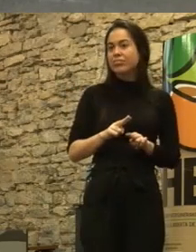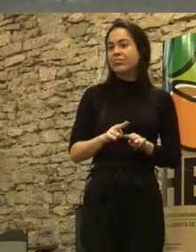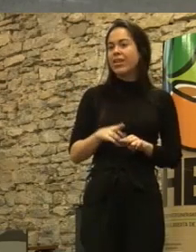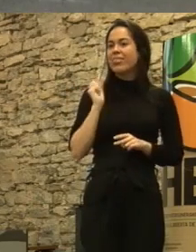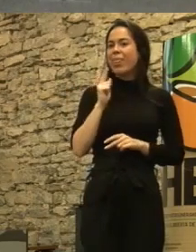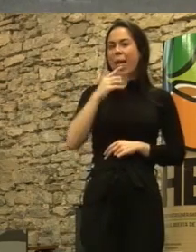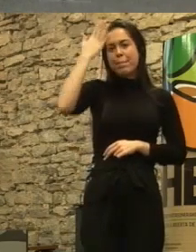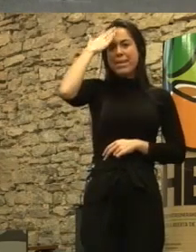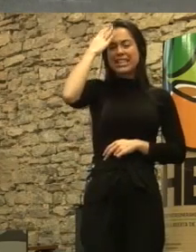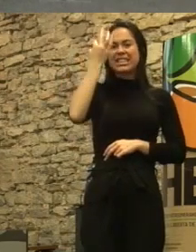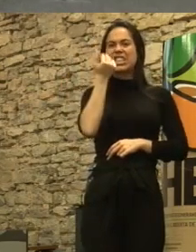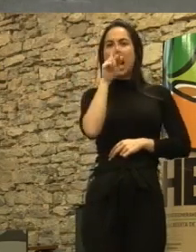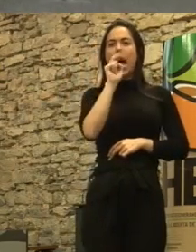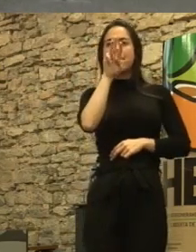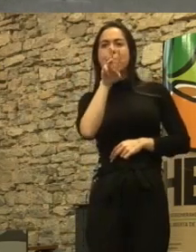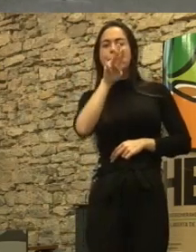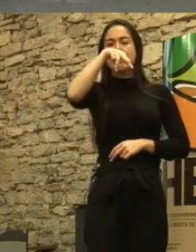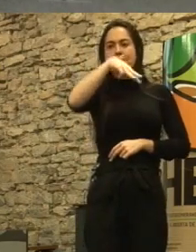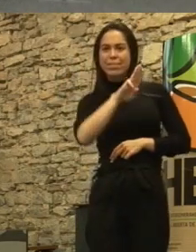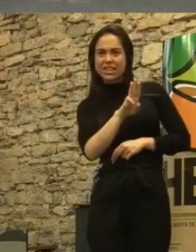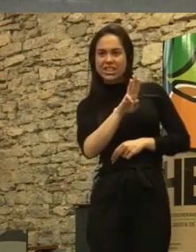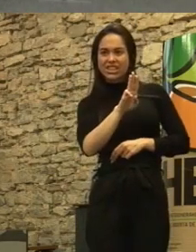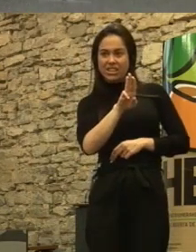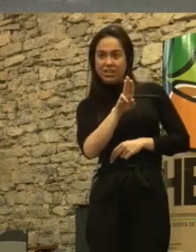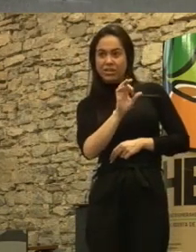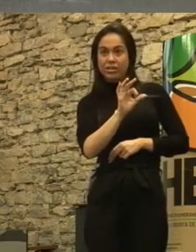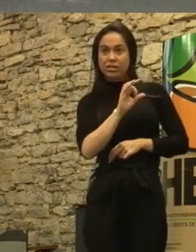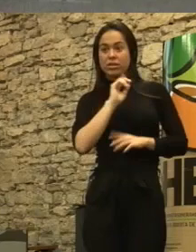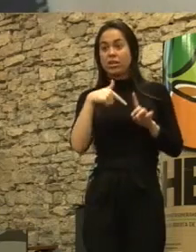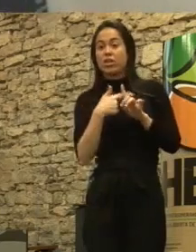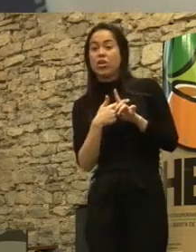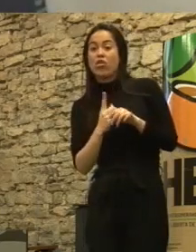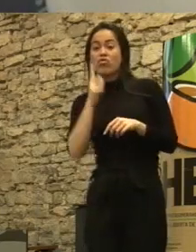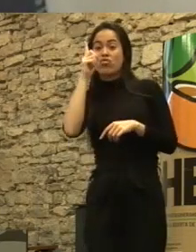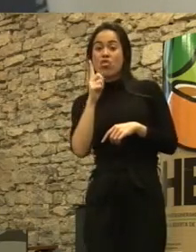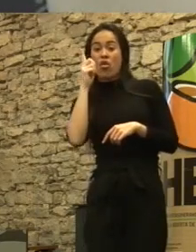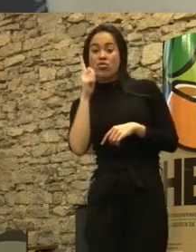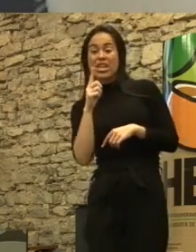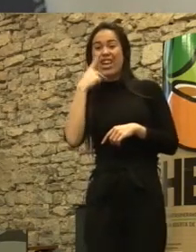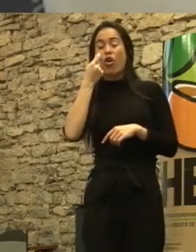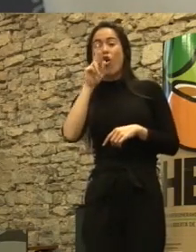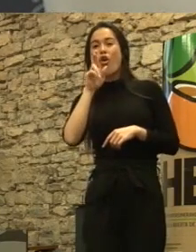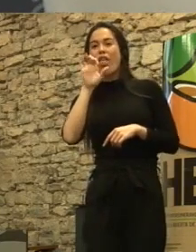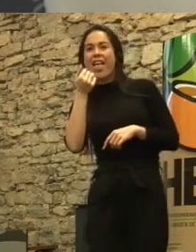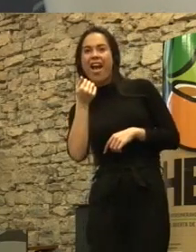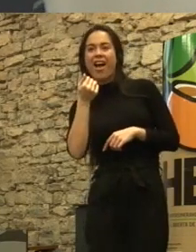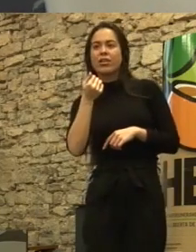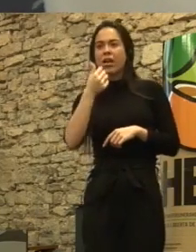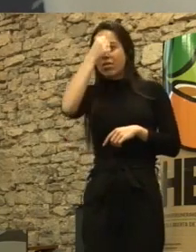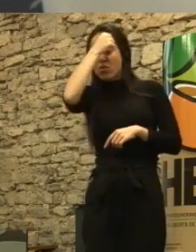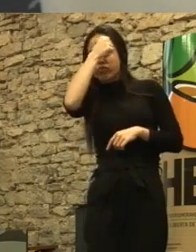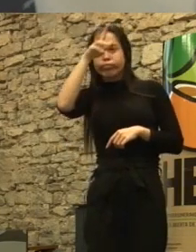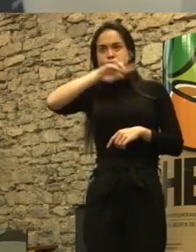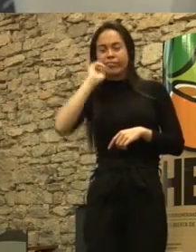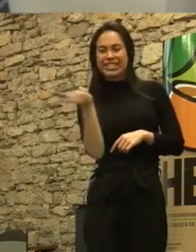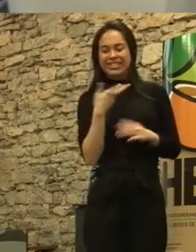Trumps, del norte coreano, del hindú, es decir, personas que tienen arsenales de guerra